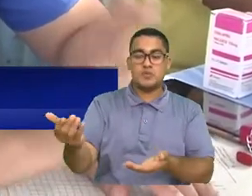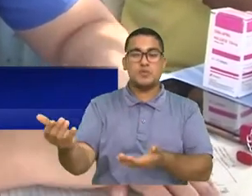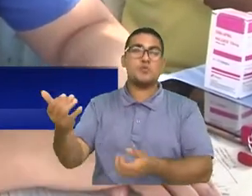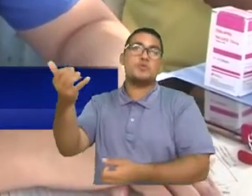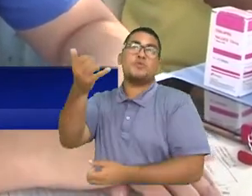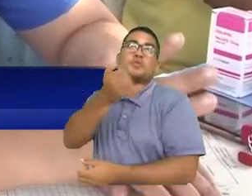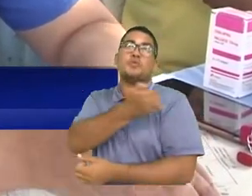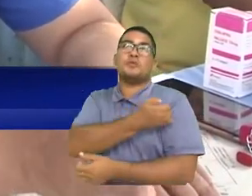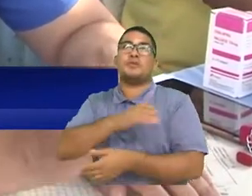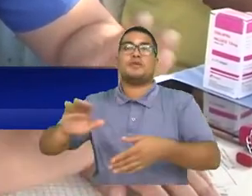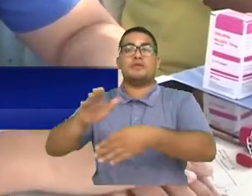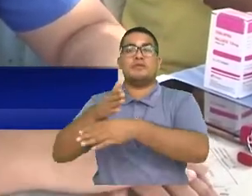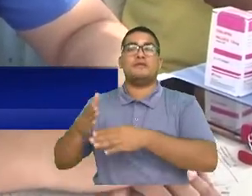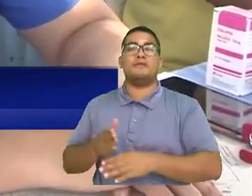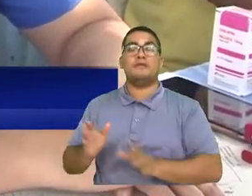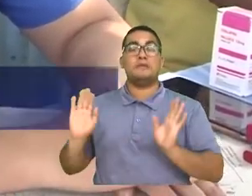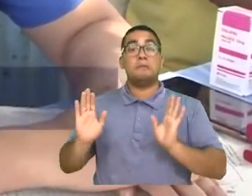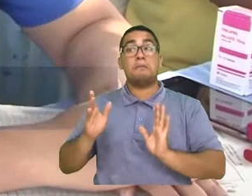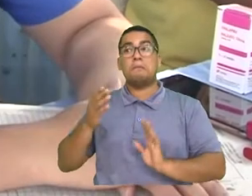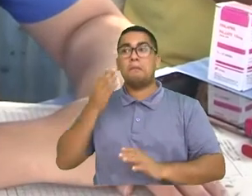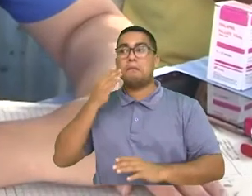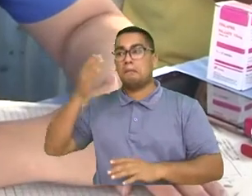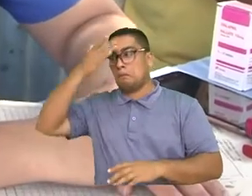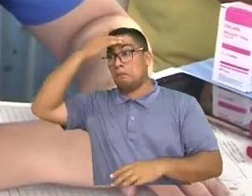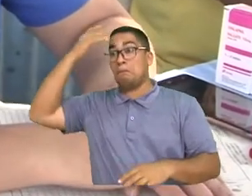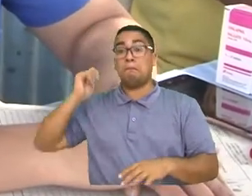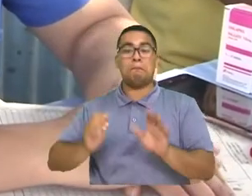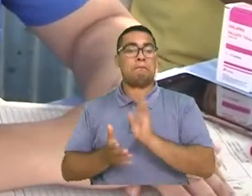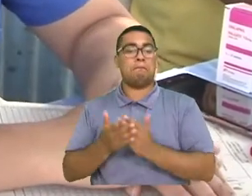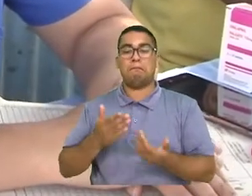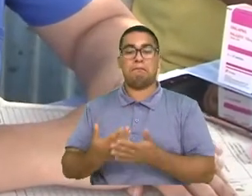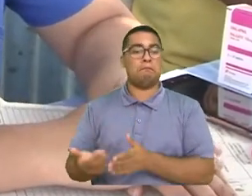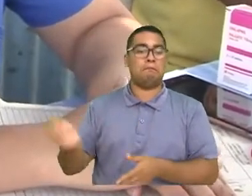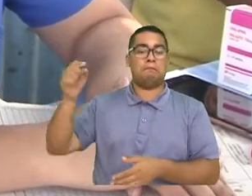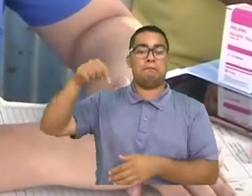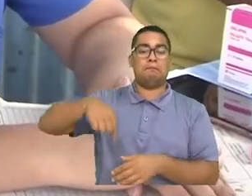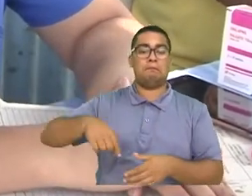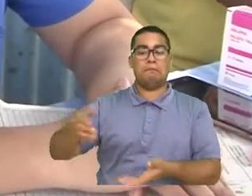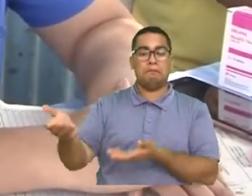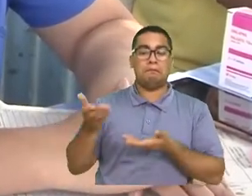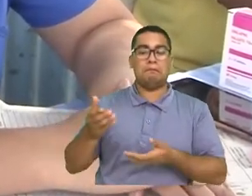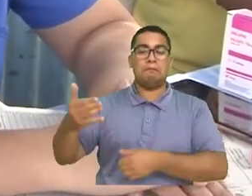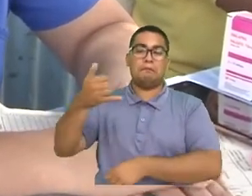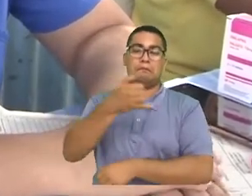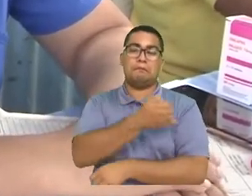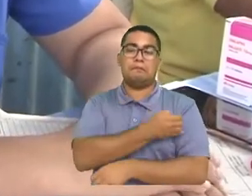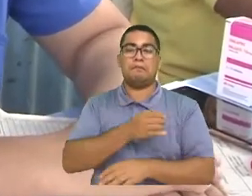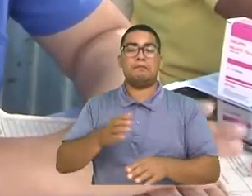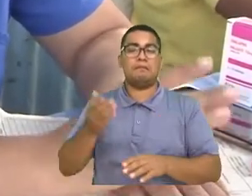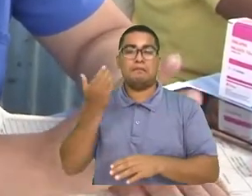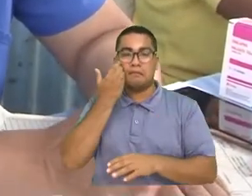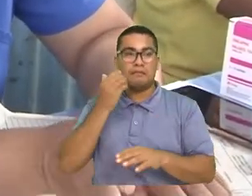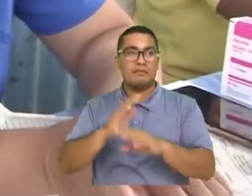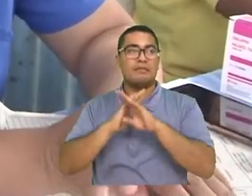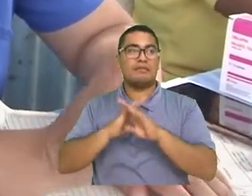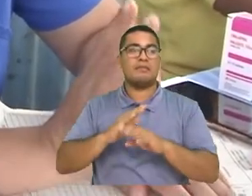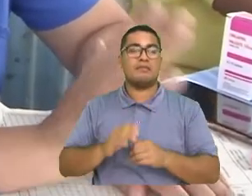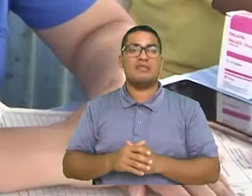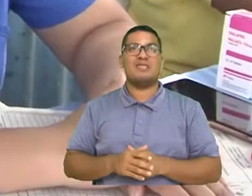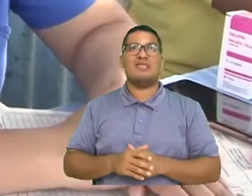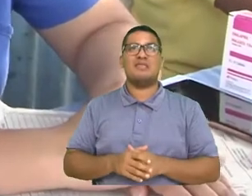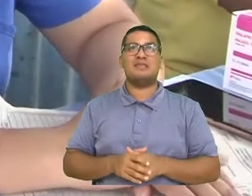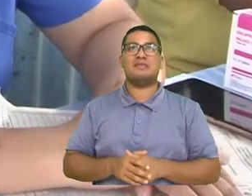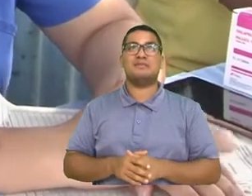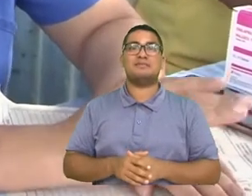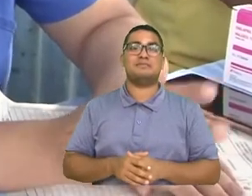una u otra razón que las madres no se la hayan puesto. Ah, ok. ¿Para qué prevenir qué enfermedades están poniendo? Por ejemplo, ahorita le